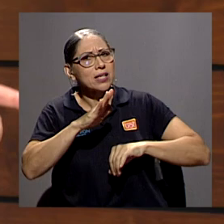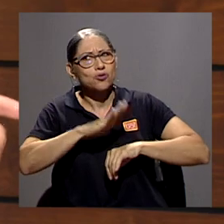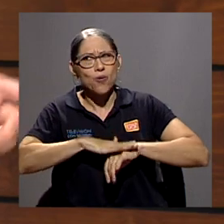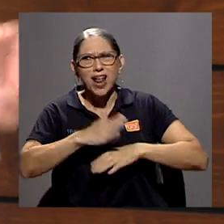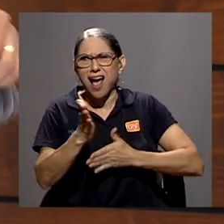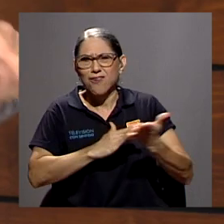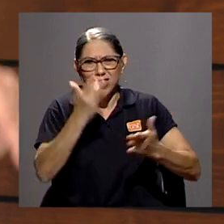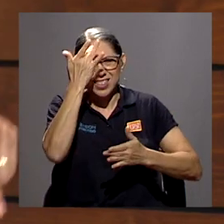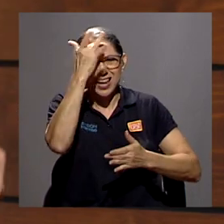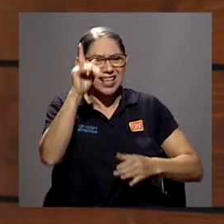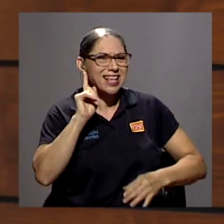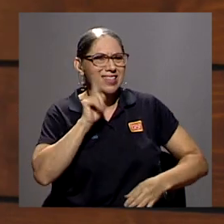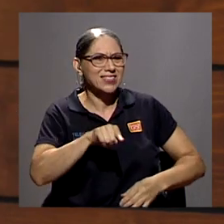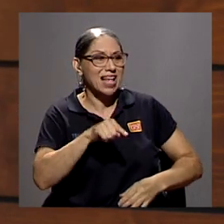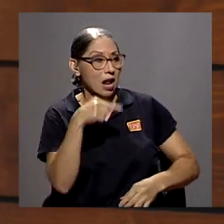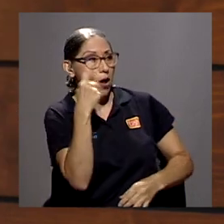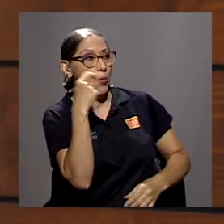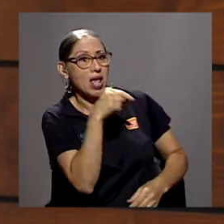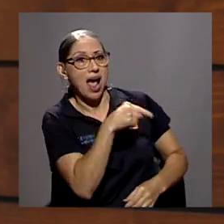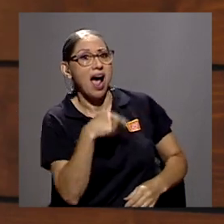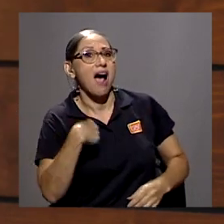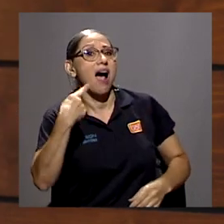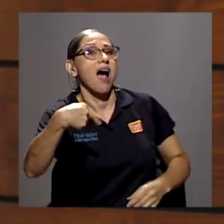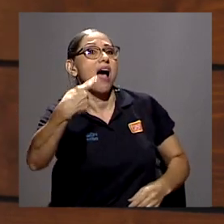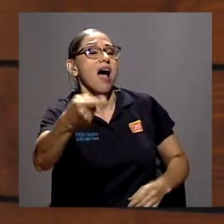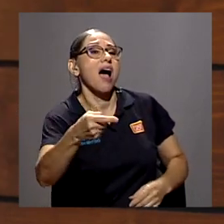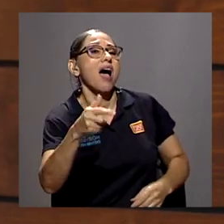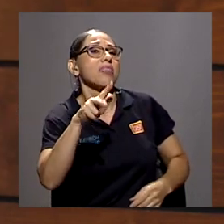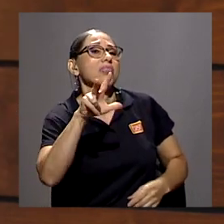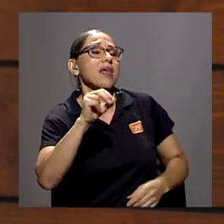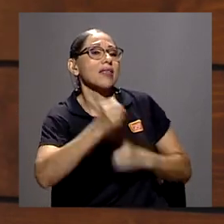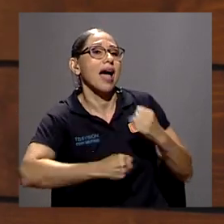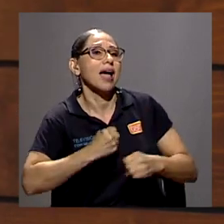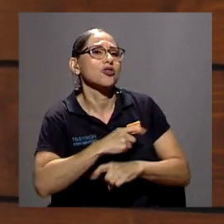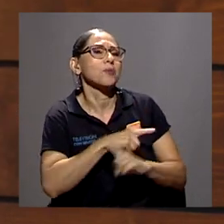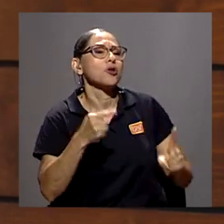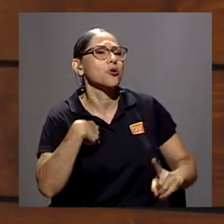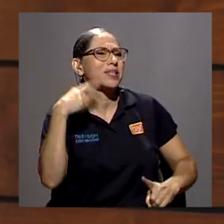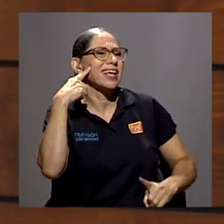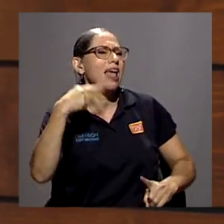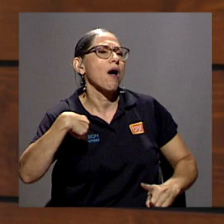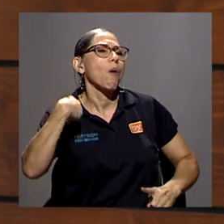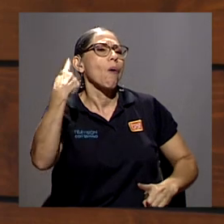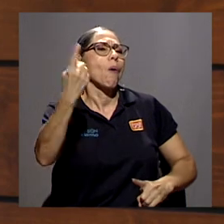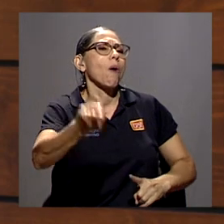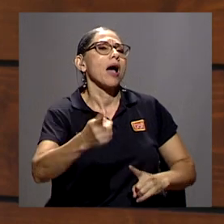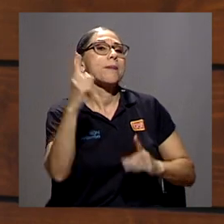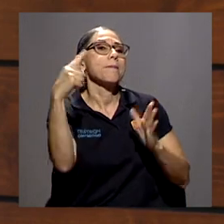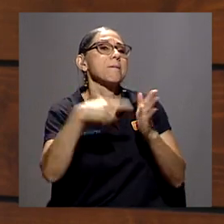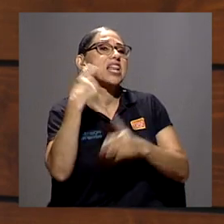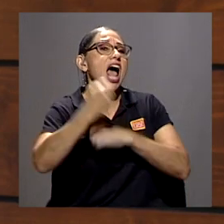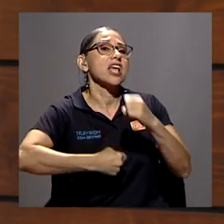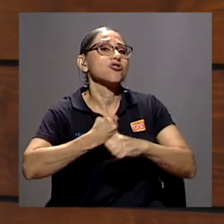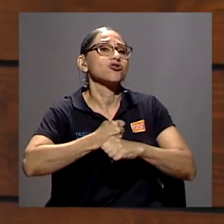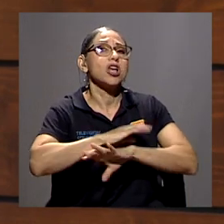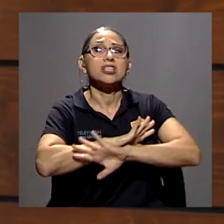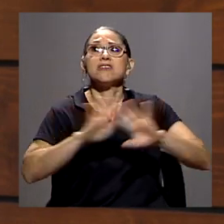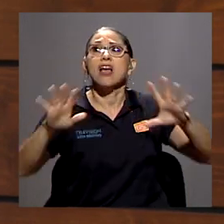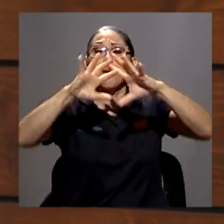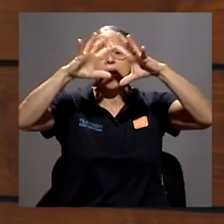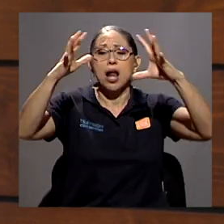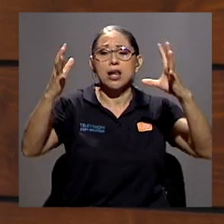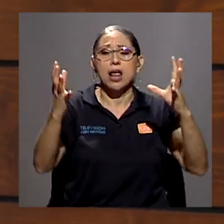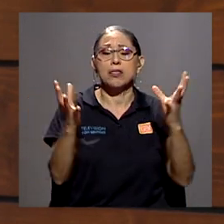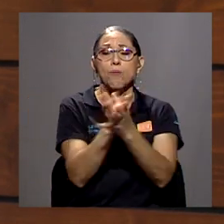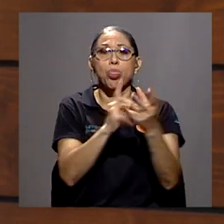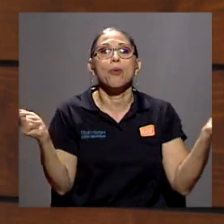artificial porque me había hablado de 20 30 años que pensaría en unos mil años ver a donde de repente ya se acabó el planeta y